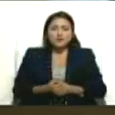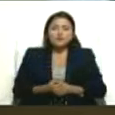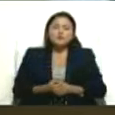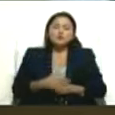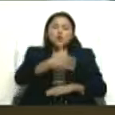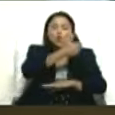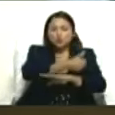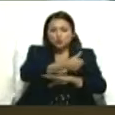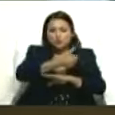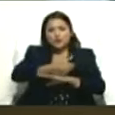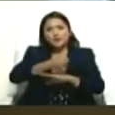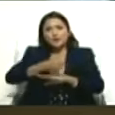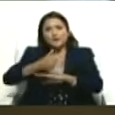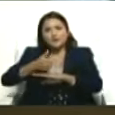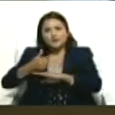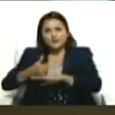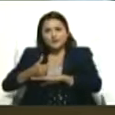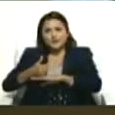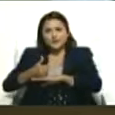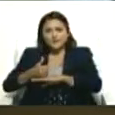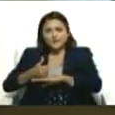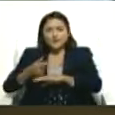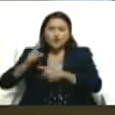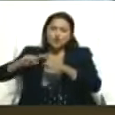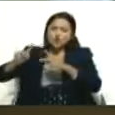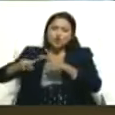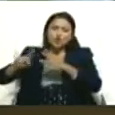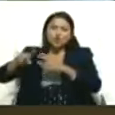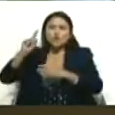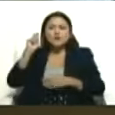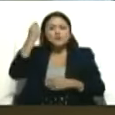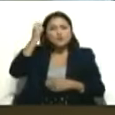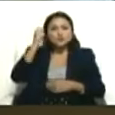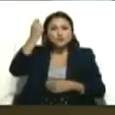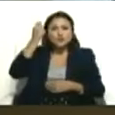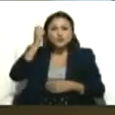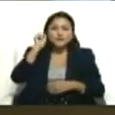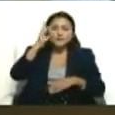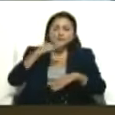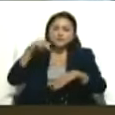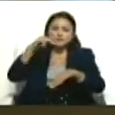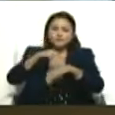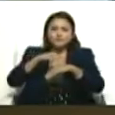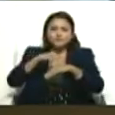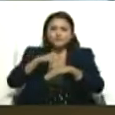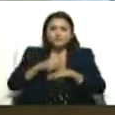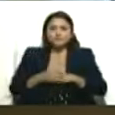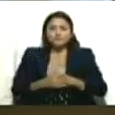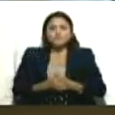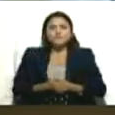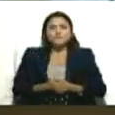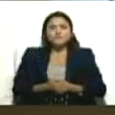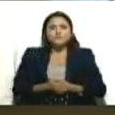directiva y demás diputados y diputadas de la Asamblea Nacional.